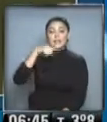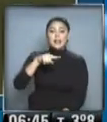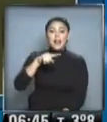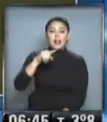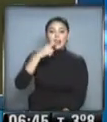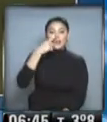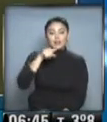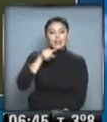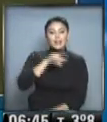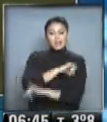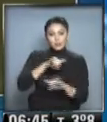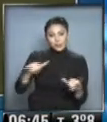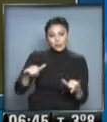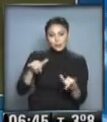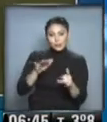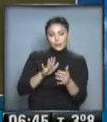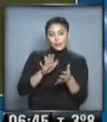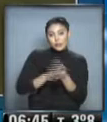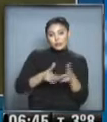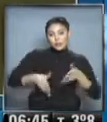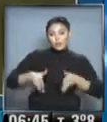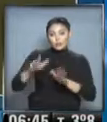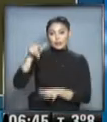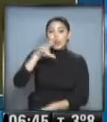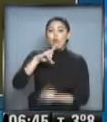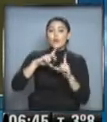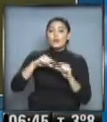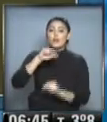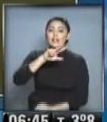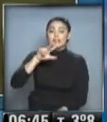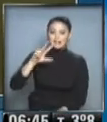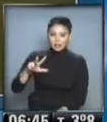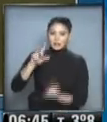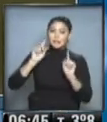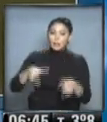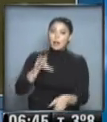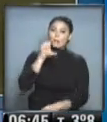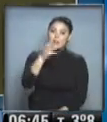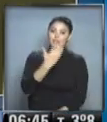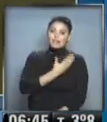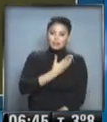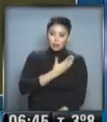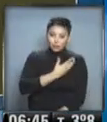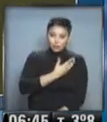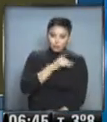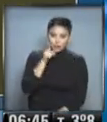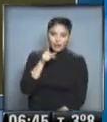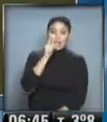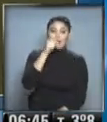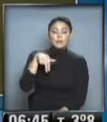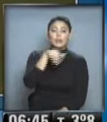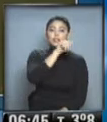a cerrar la recorrida hoy por algunas rutas nacionales en la ruta 33, también en Santa Fe, zona de Rufino y Zavalla,